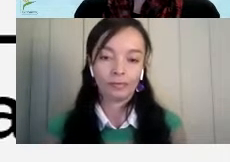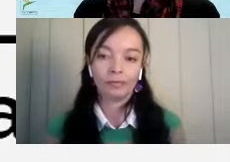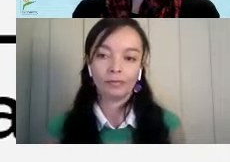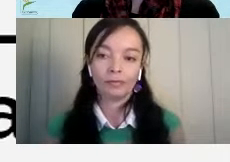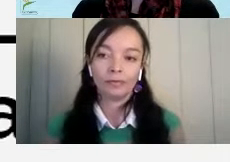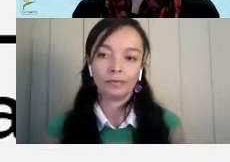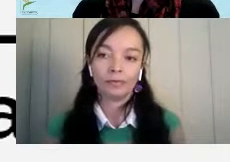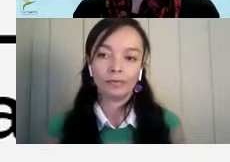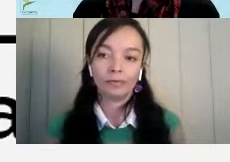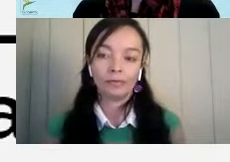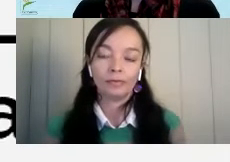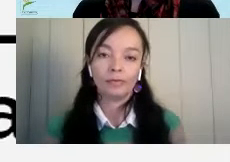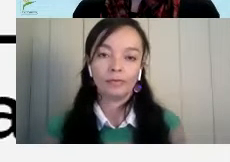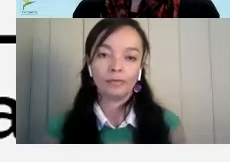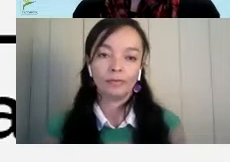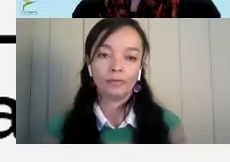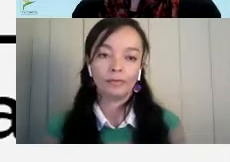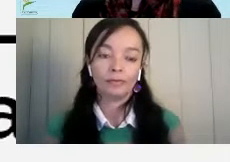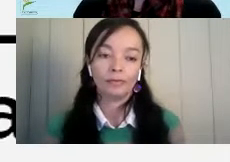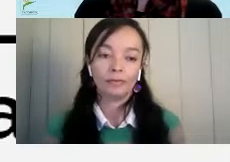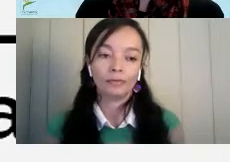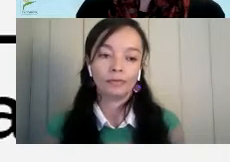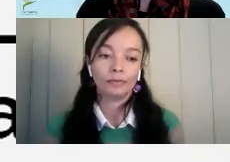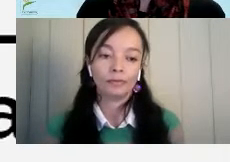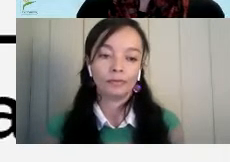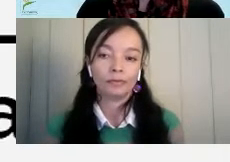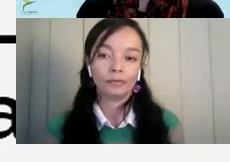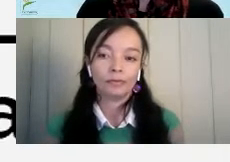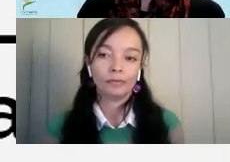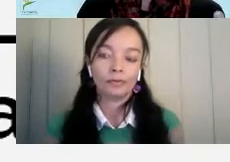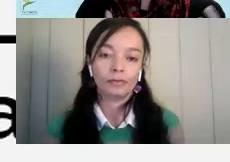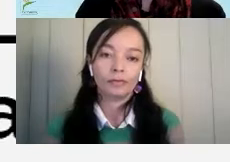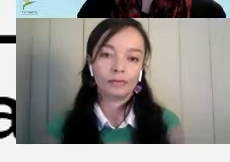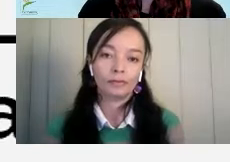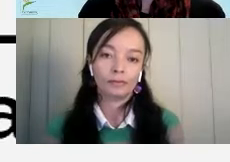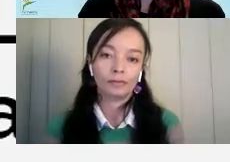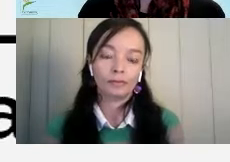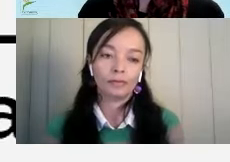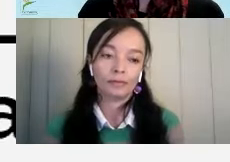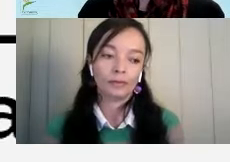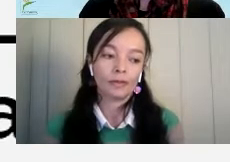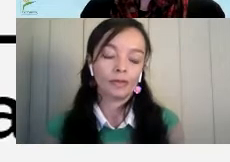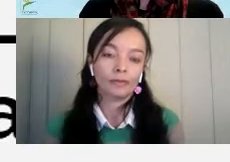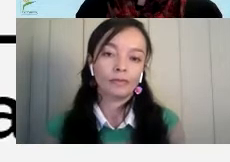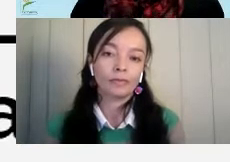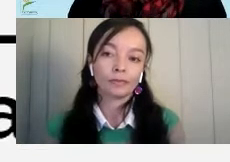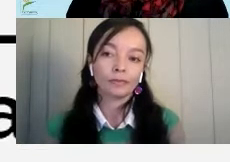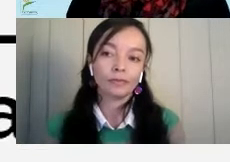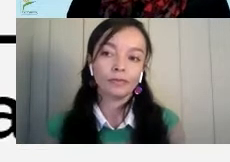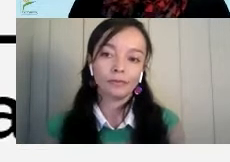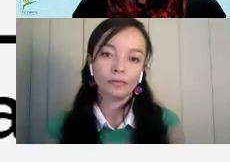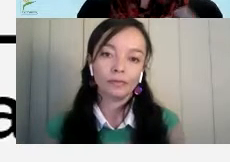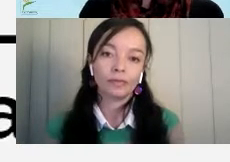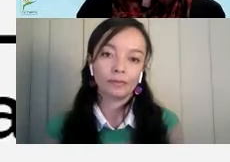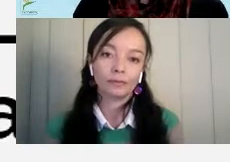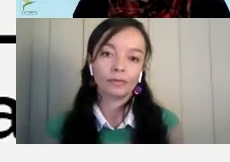quieren ser bien entendido. Por ejemplo, si quieren más comida, aunque no pueden decir más, pero van a moverse